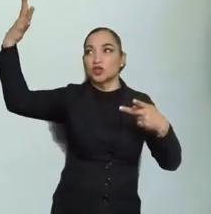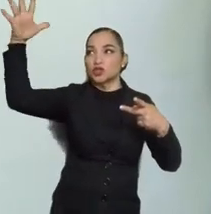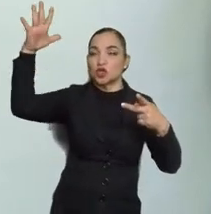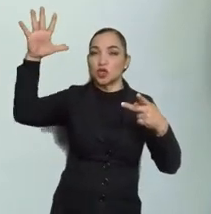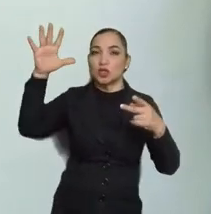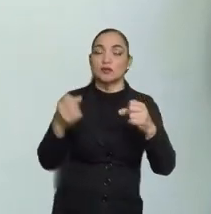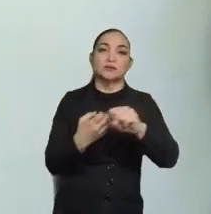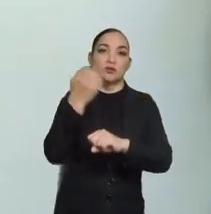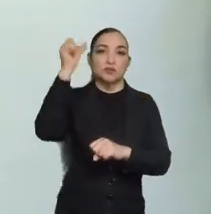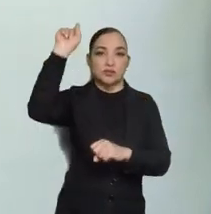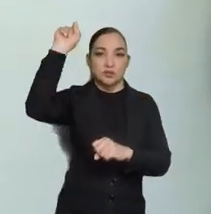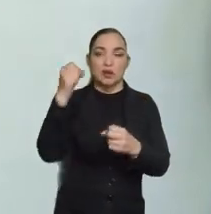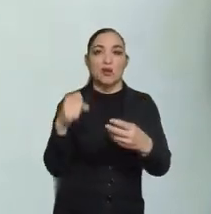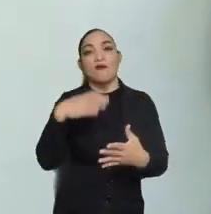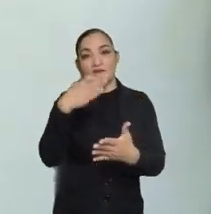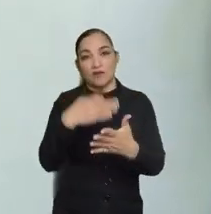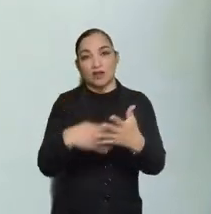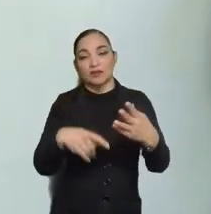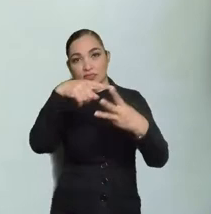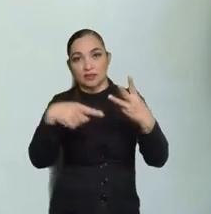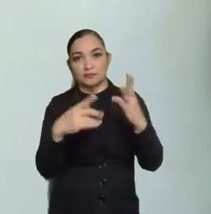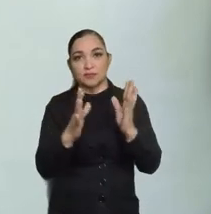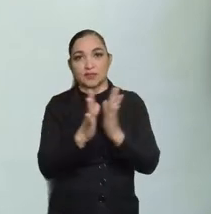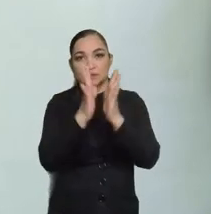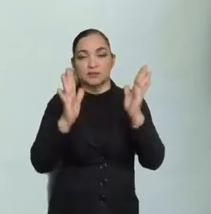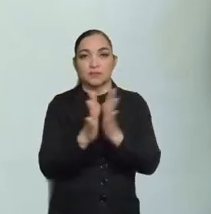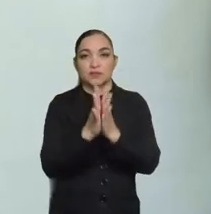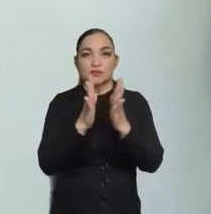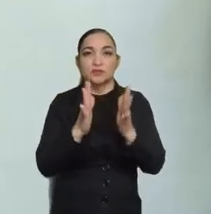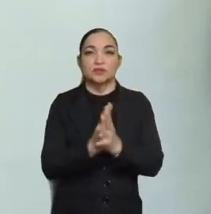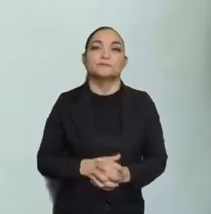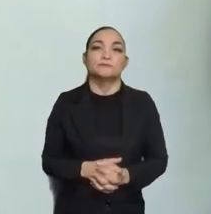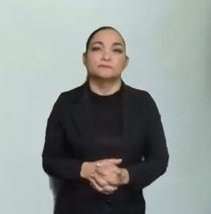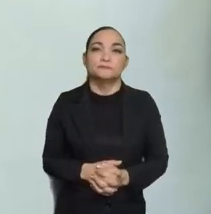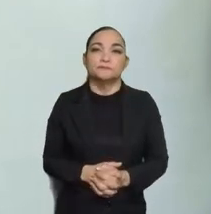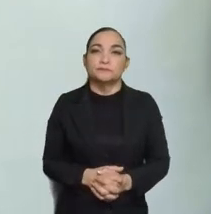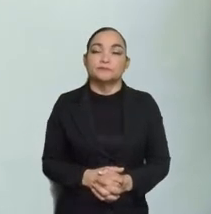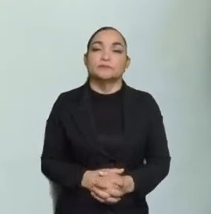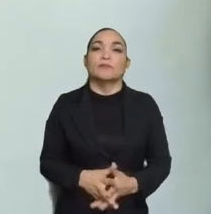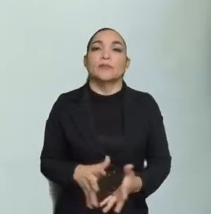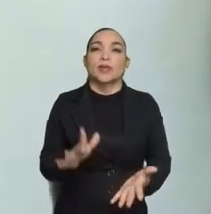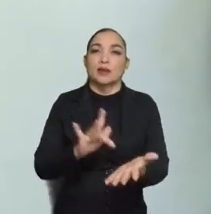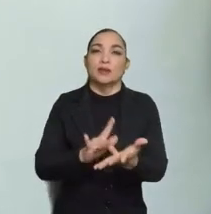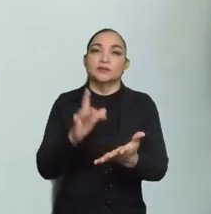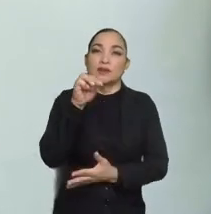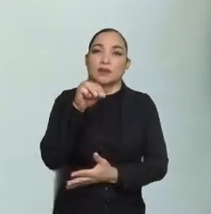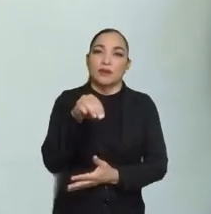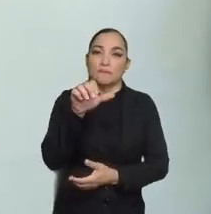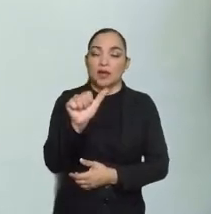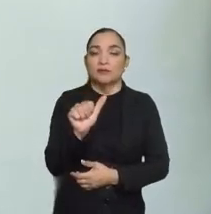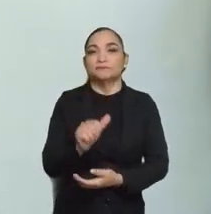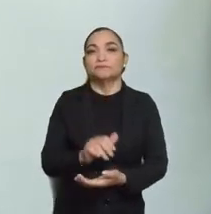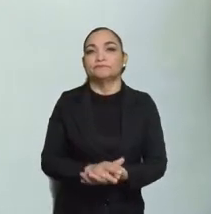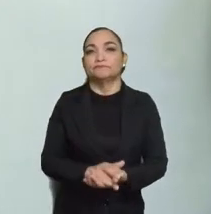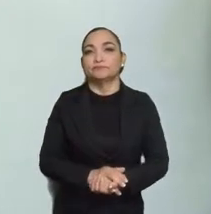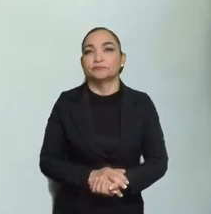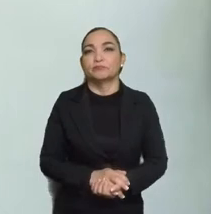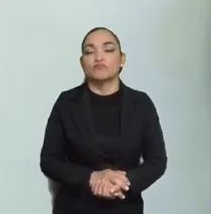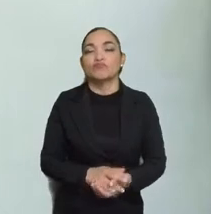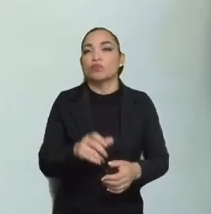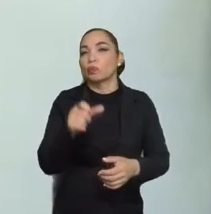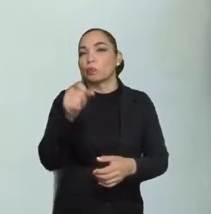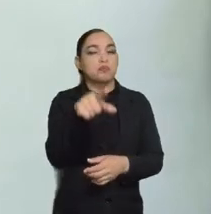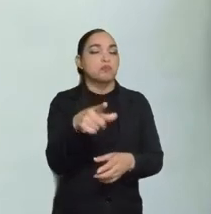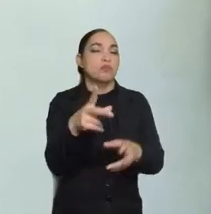más. Prácticamente eso era el tema que quería preguntar. Gracias, Emma. ¿Qué pasó? Era el mismo tema.